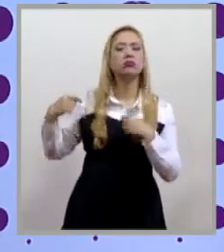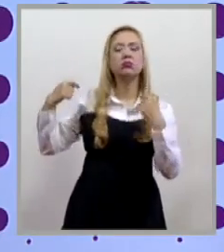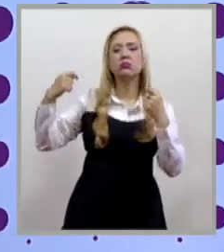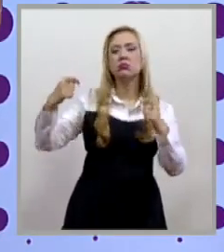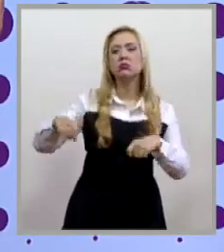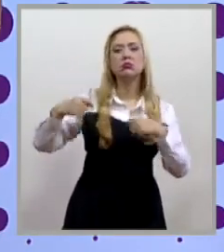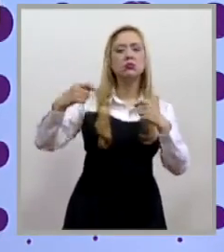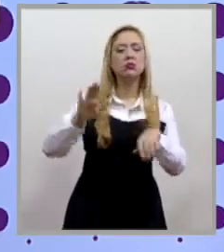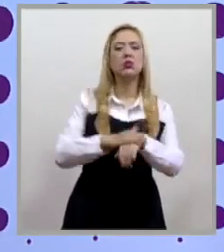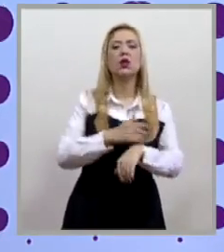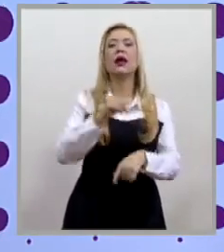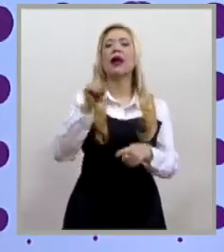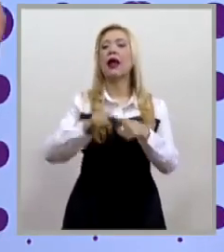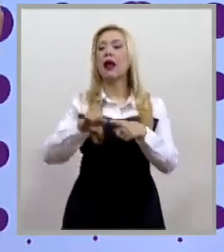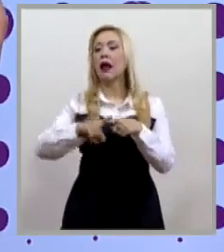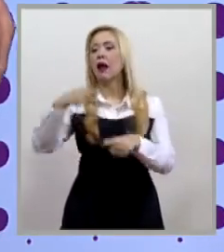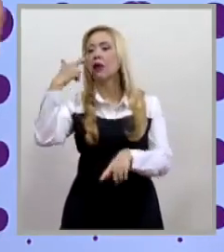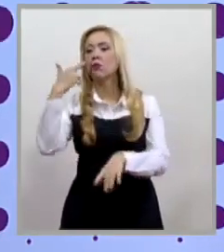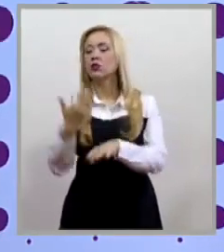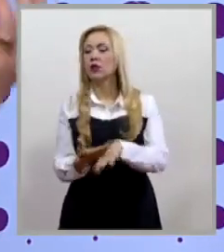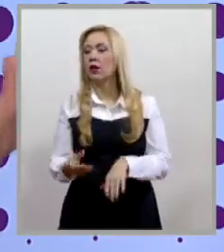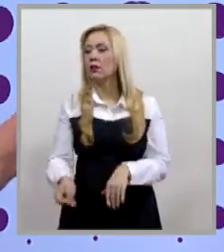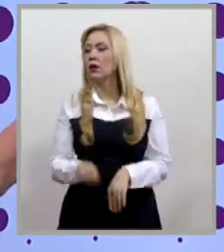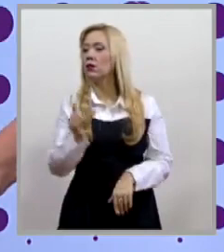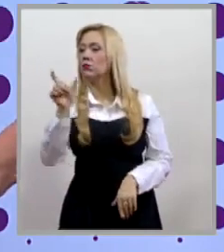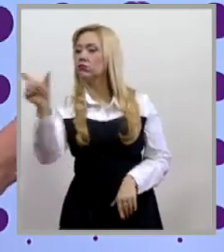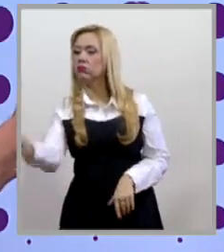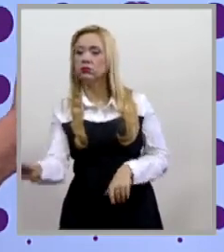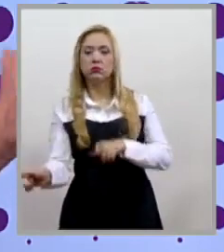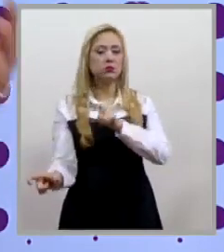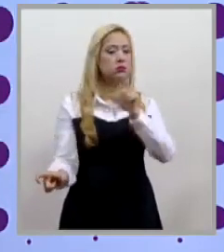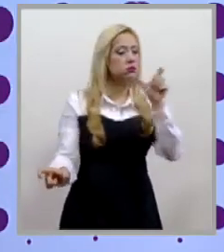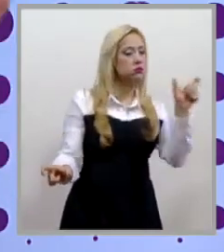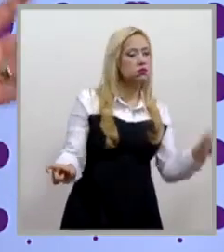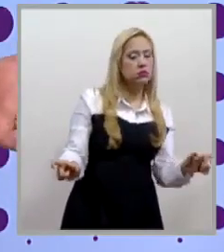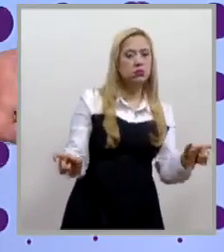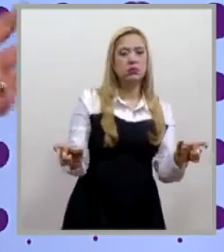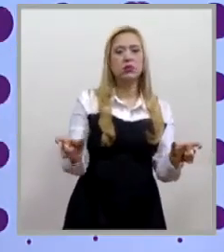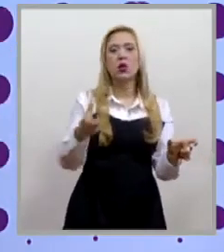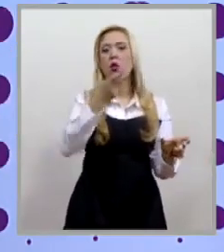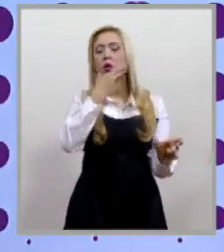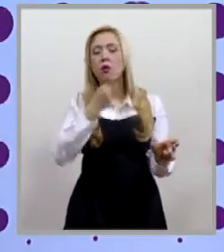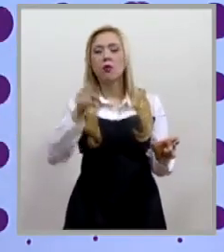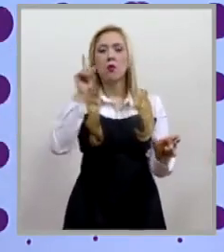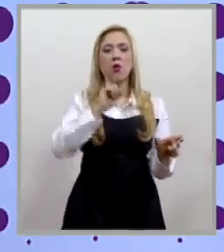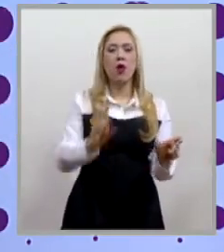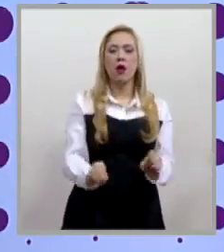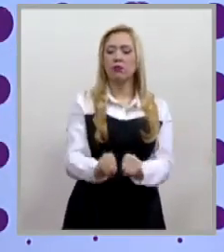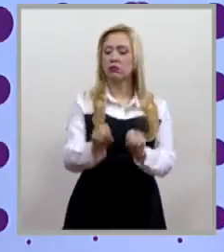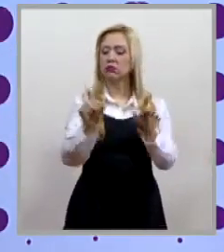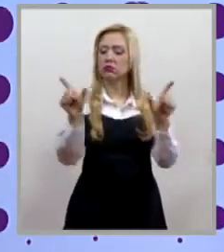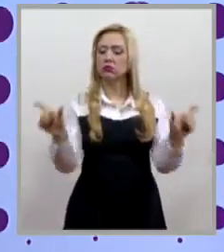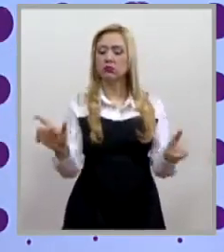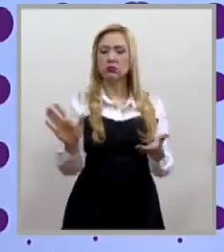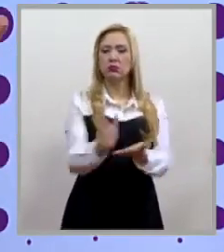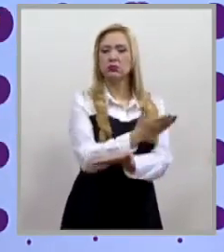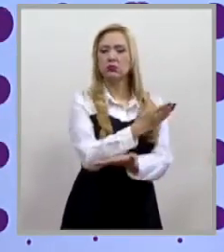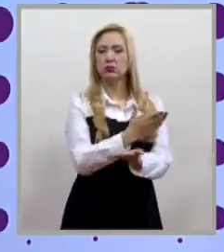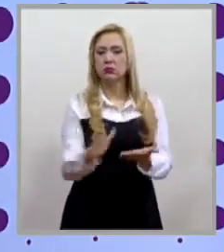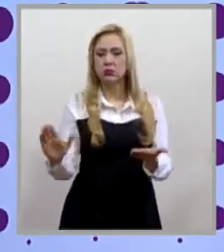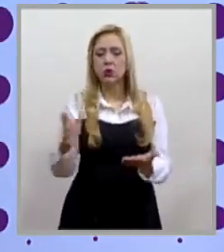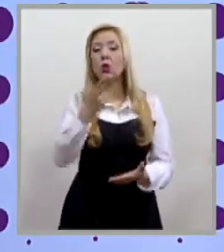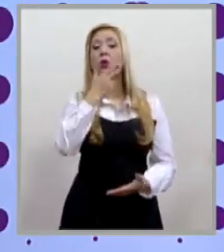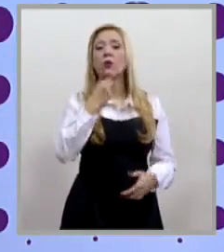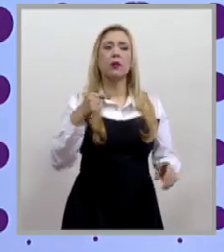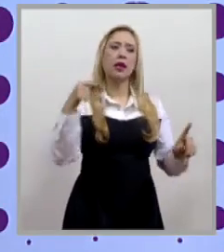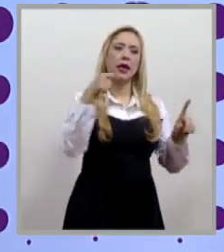ciertos atributos según el sexo, sea hombre, sea mujer. A los hombres se les ha dado el